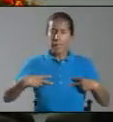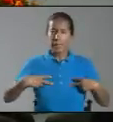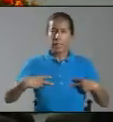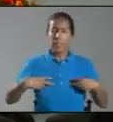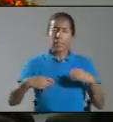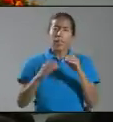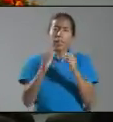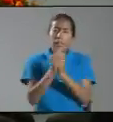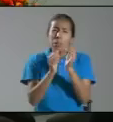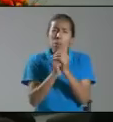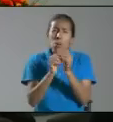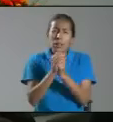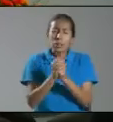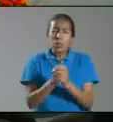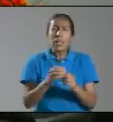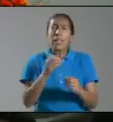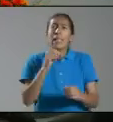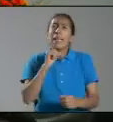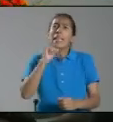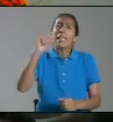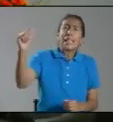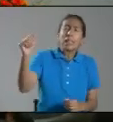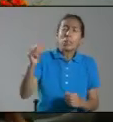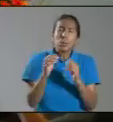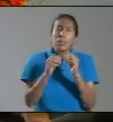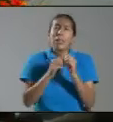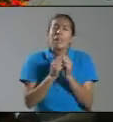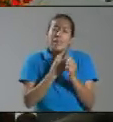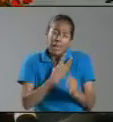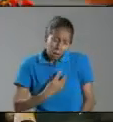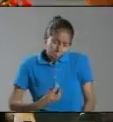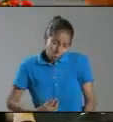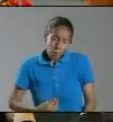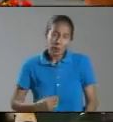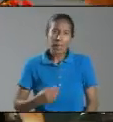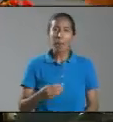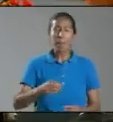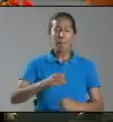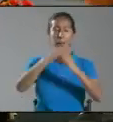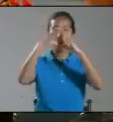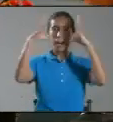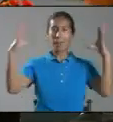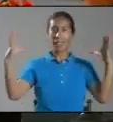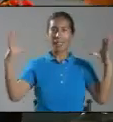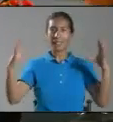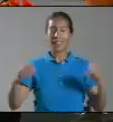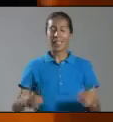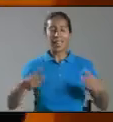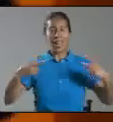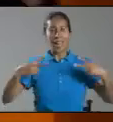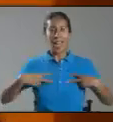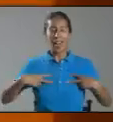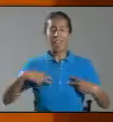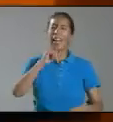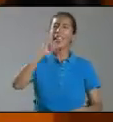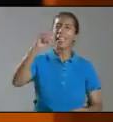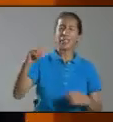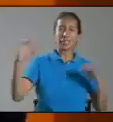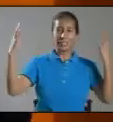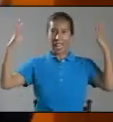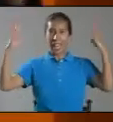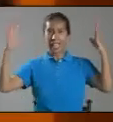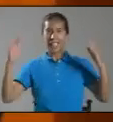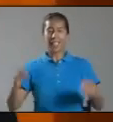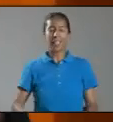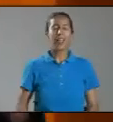angustia, pero que al amanecer habrán gritos de alegría. Aleluya. Y que no para siempre se trillará el trigo, y que